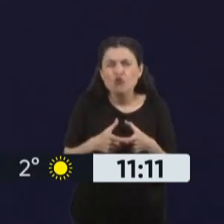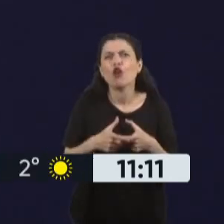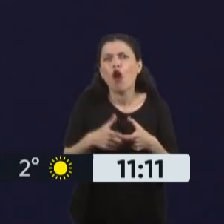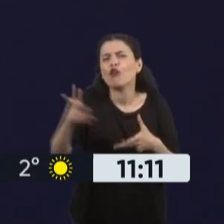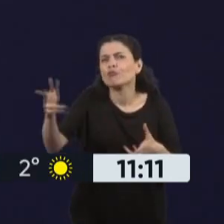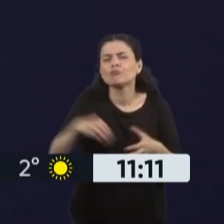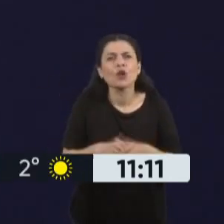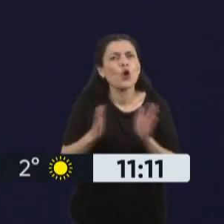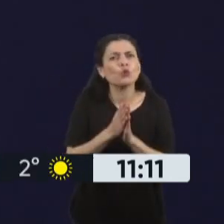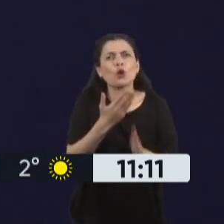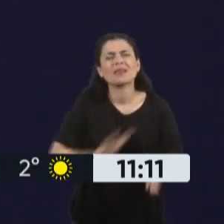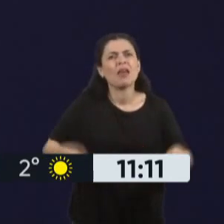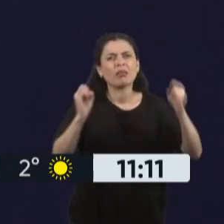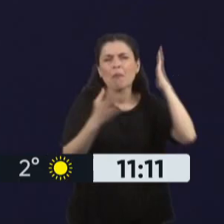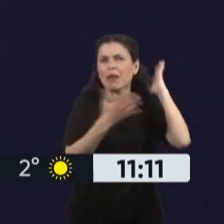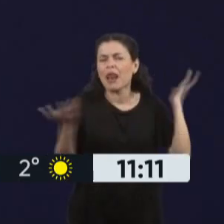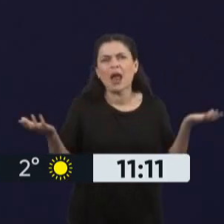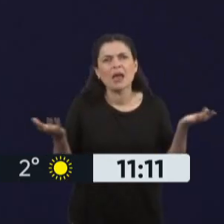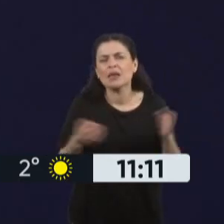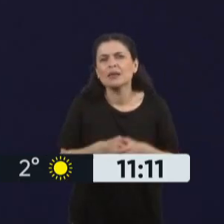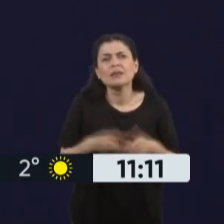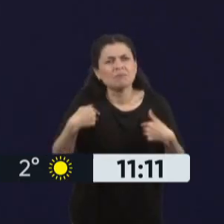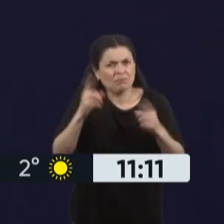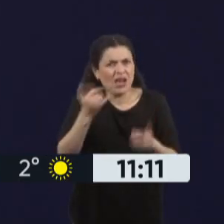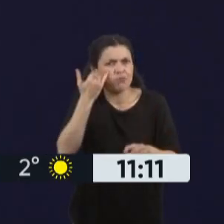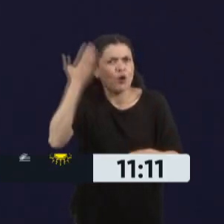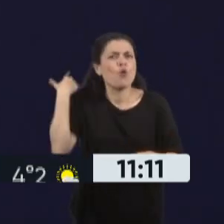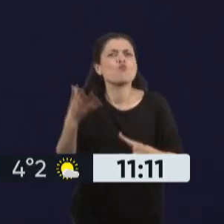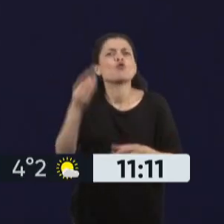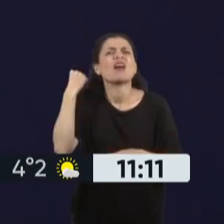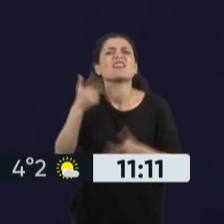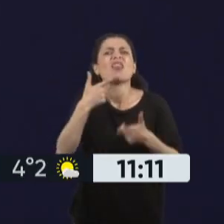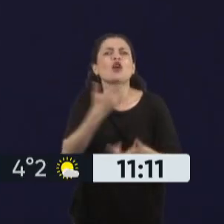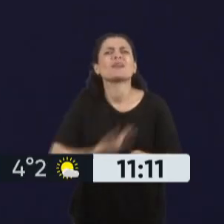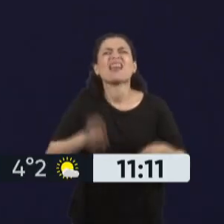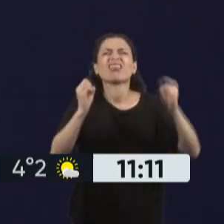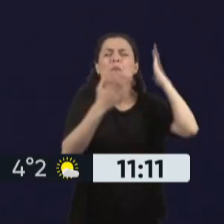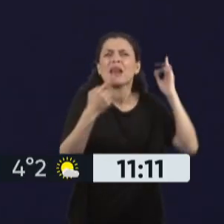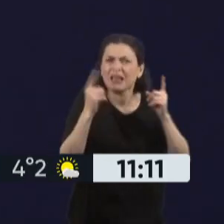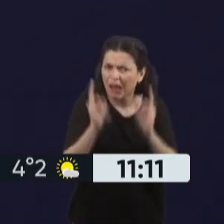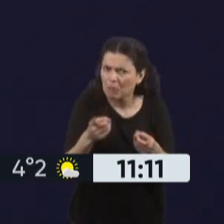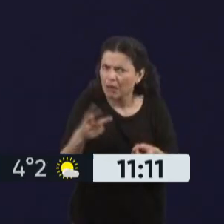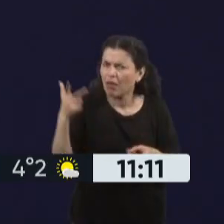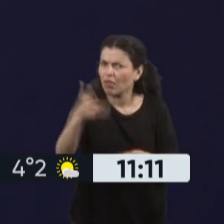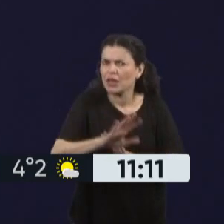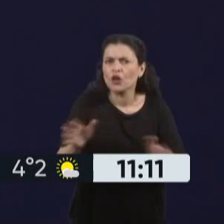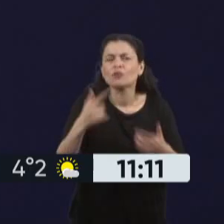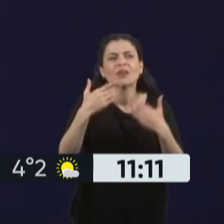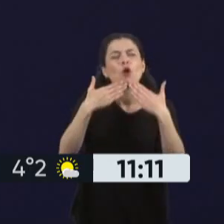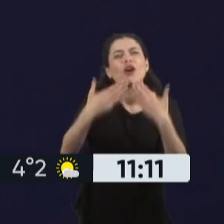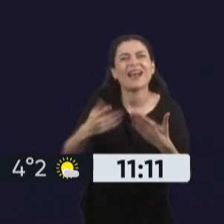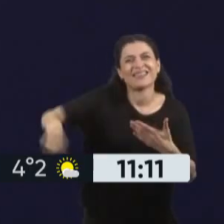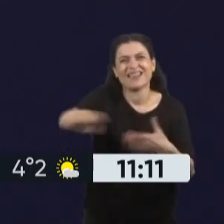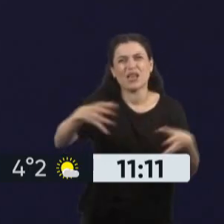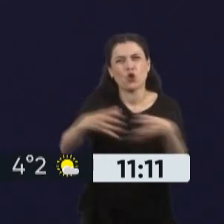Olivos, ya lo había incluso dicho el presidente antes de la reunión, es simplemente para agradecer a un grupo